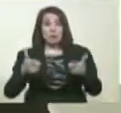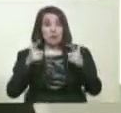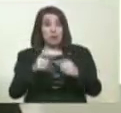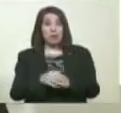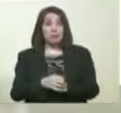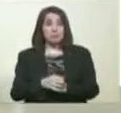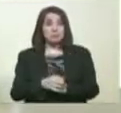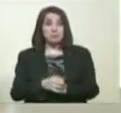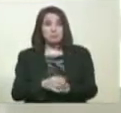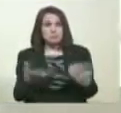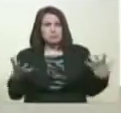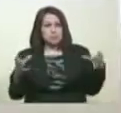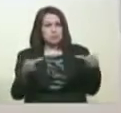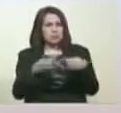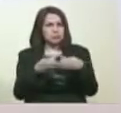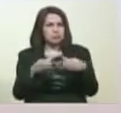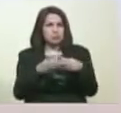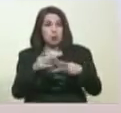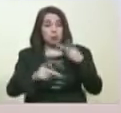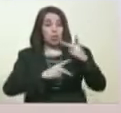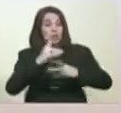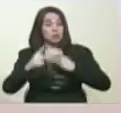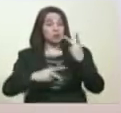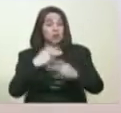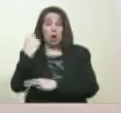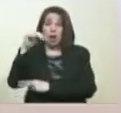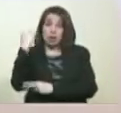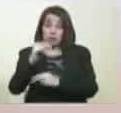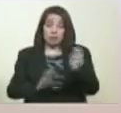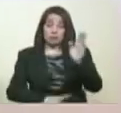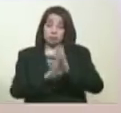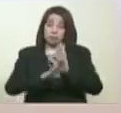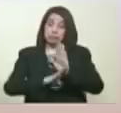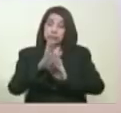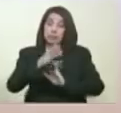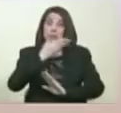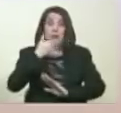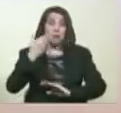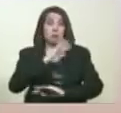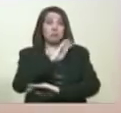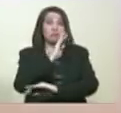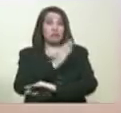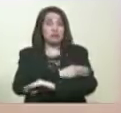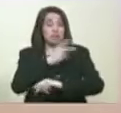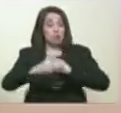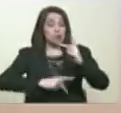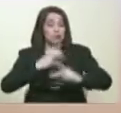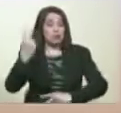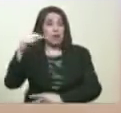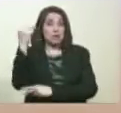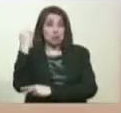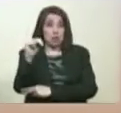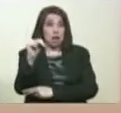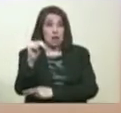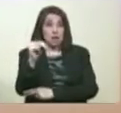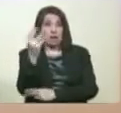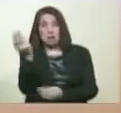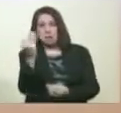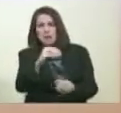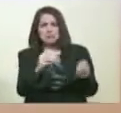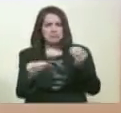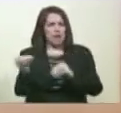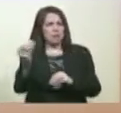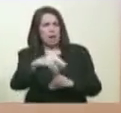un conglomerado de producción nacional, de desarrollo de la fuerza productiva nacional. multiplicando las líneas